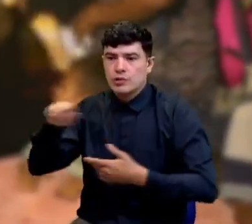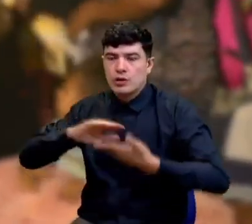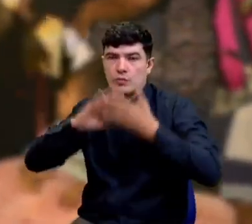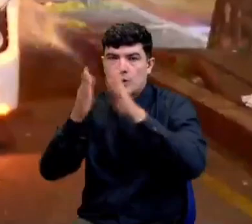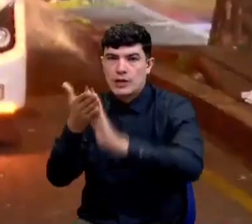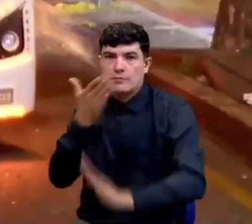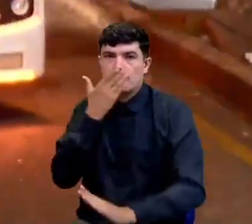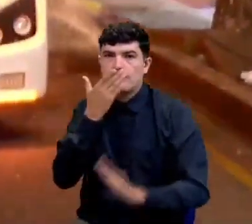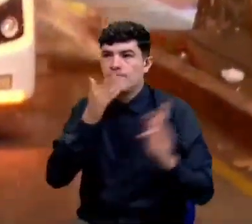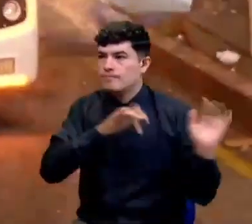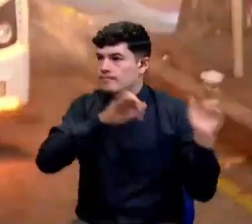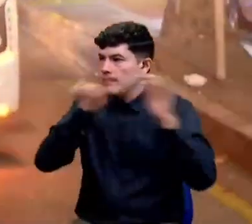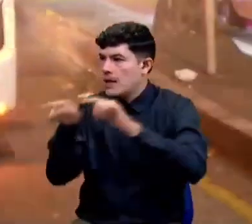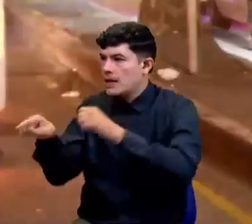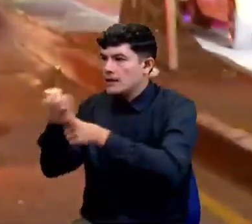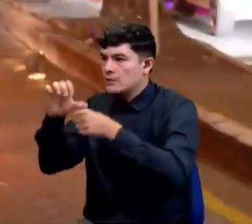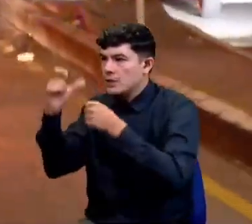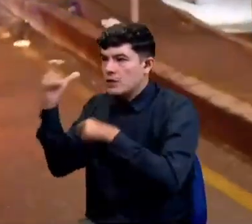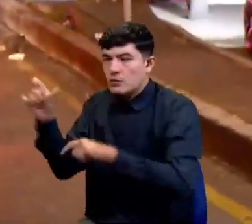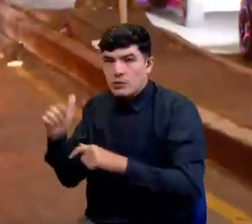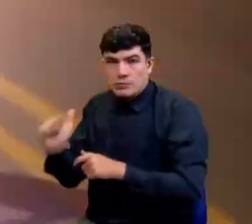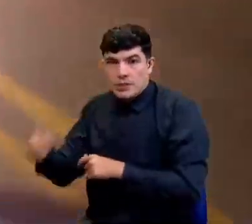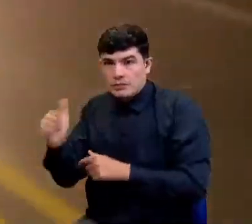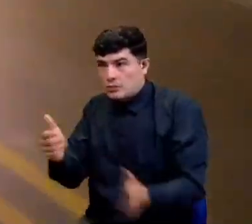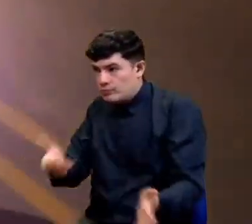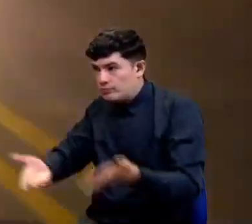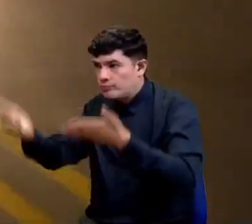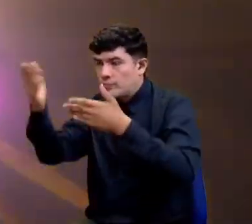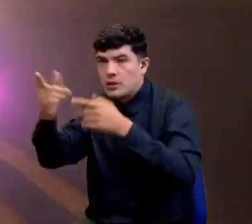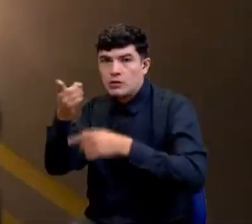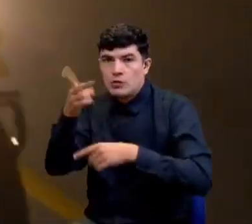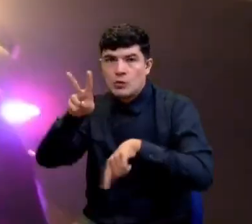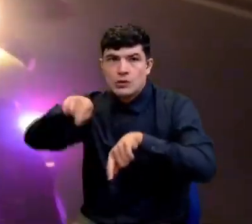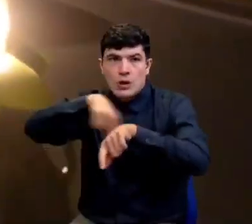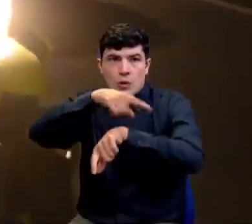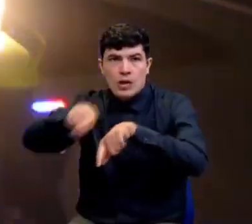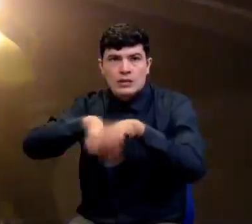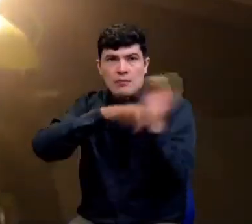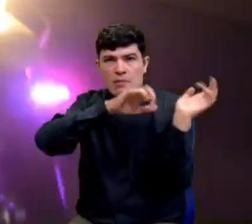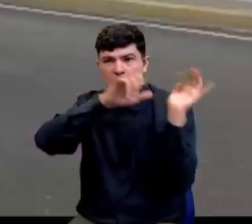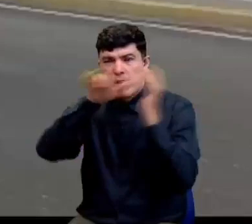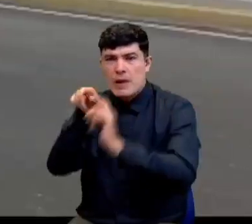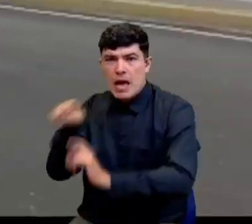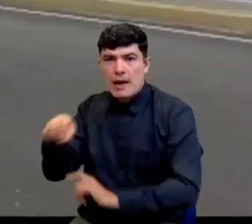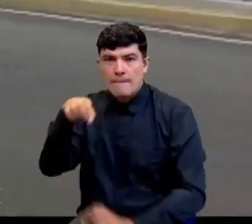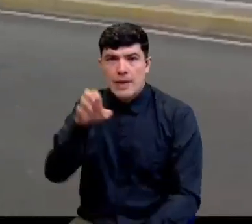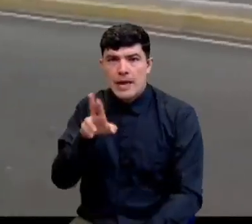a zona de frontera, donde debían continuar su camino de más de 12 horas a la serranía del